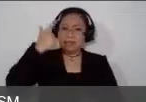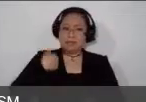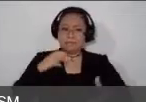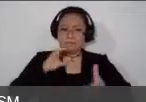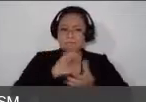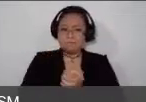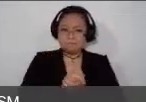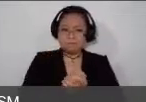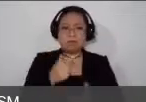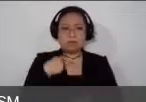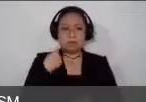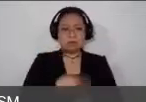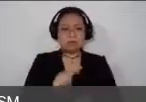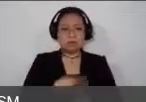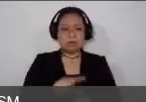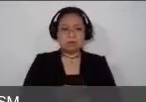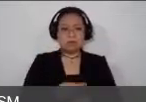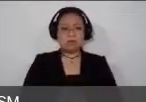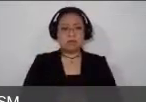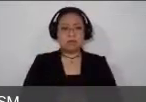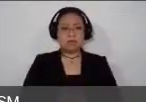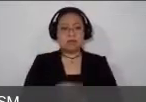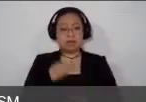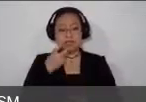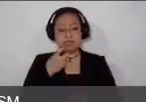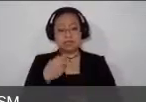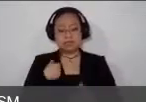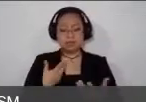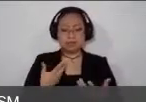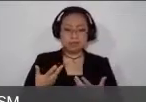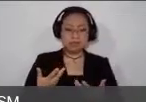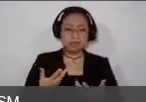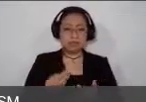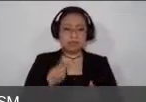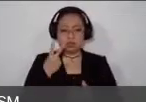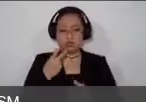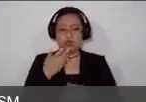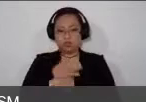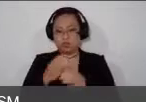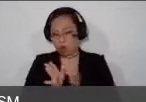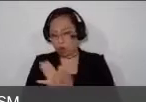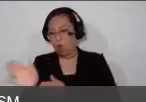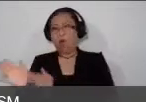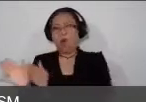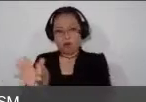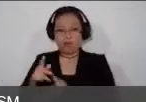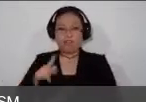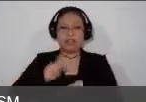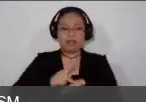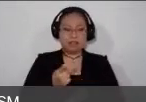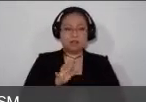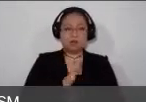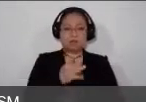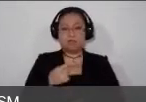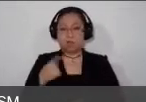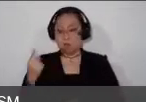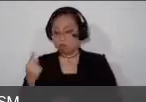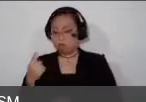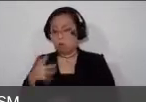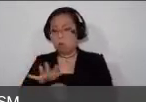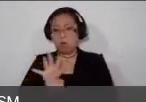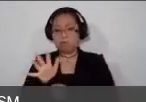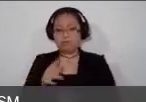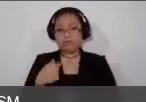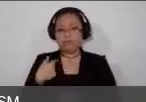y eso me llevó a dos vertientes que todavía continuó una es a buscar todas